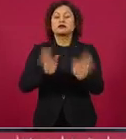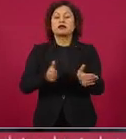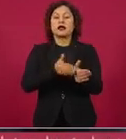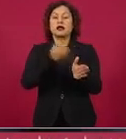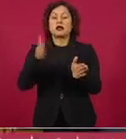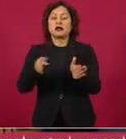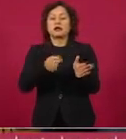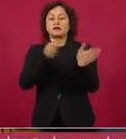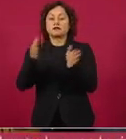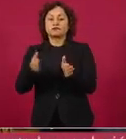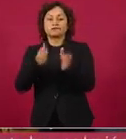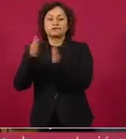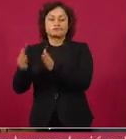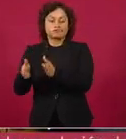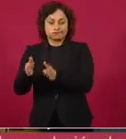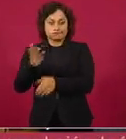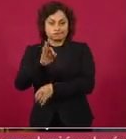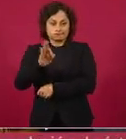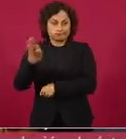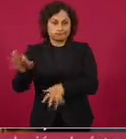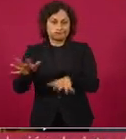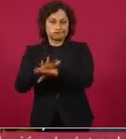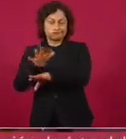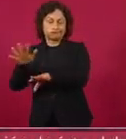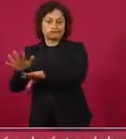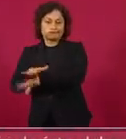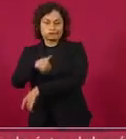presentado. Es lo mismo. Ahora. Imagínense,